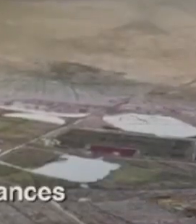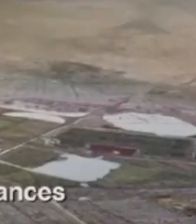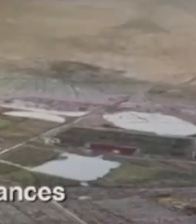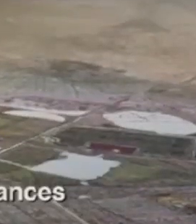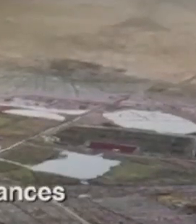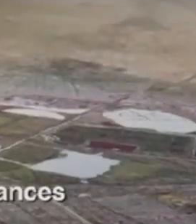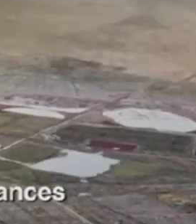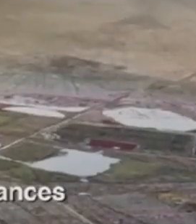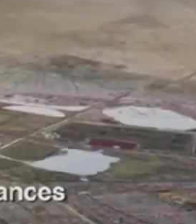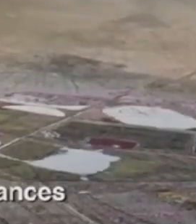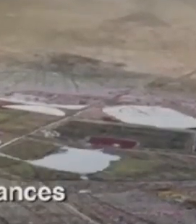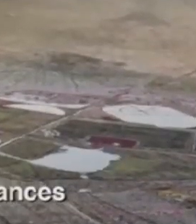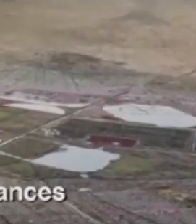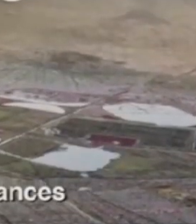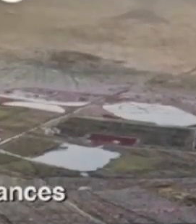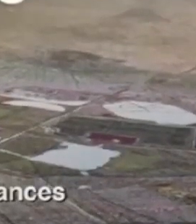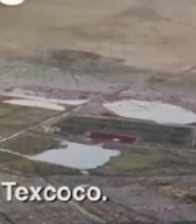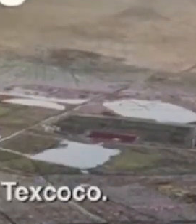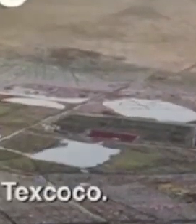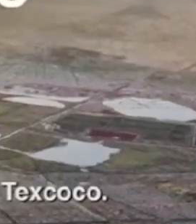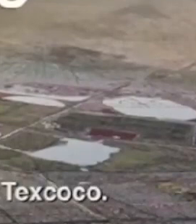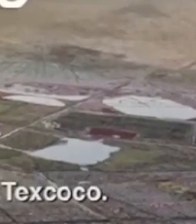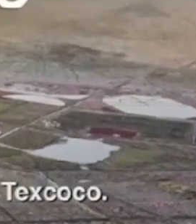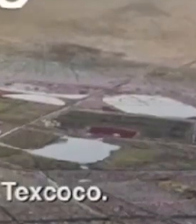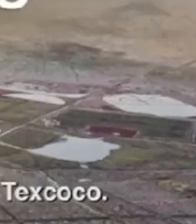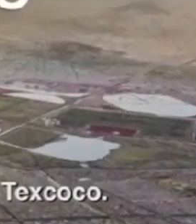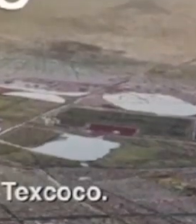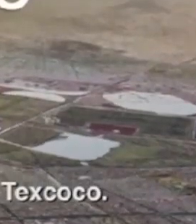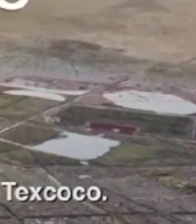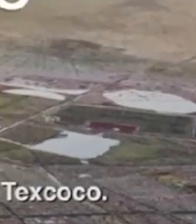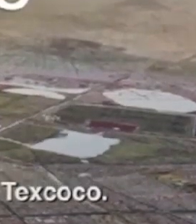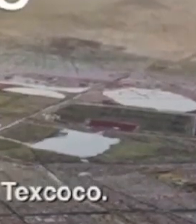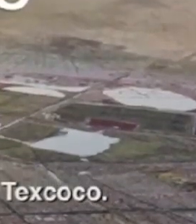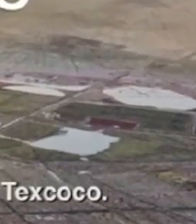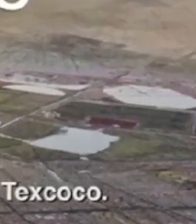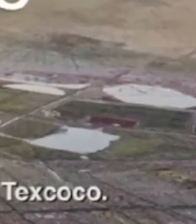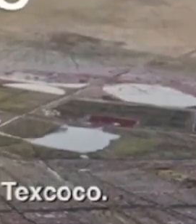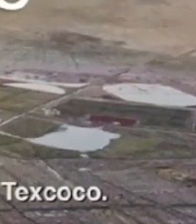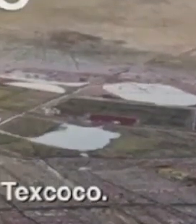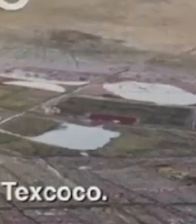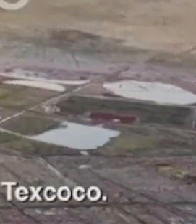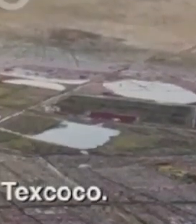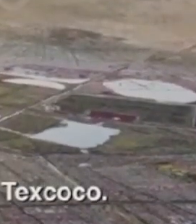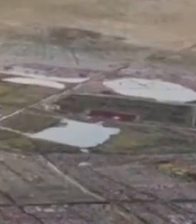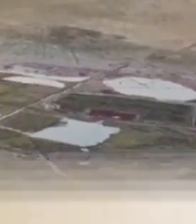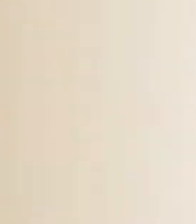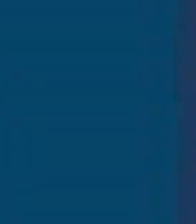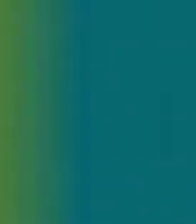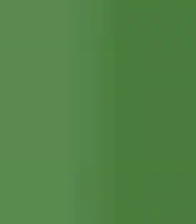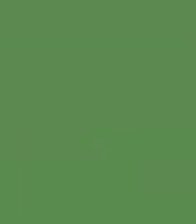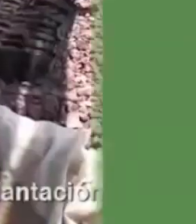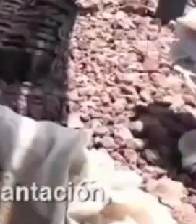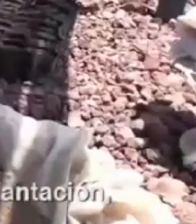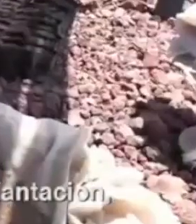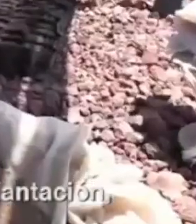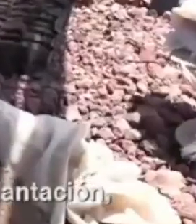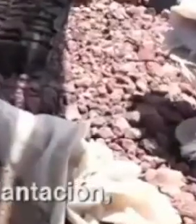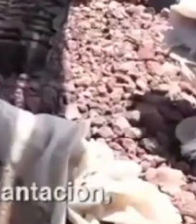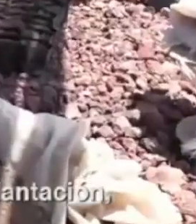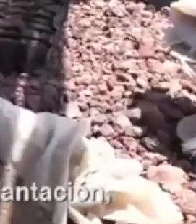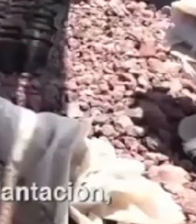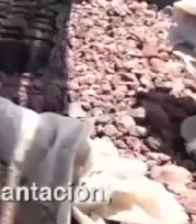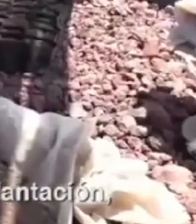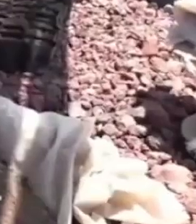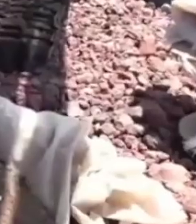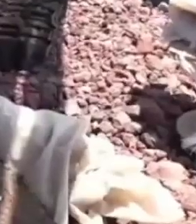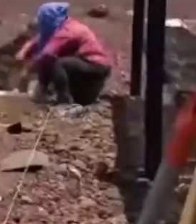La Comisión Nacional del Agua informa los avances en la construcción del Parque Ecológico Lago de Texcoco. Se realiza el trasplante de